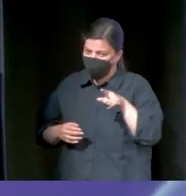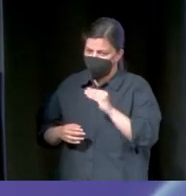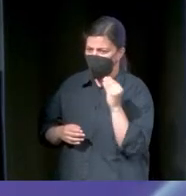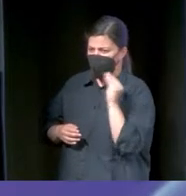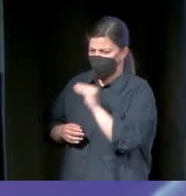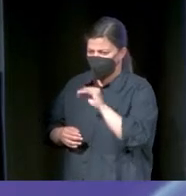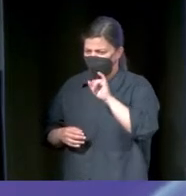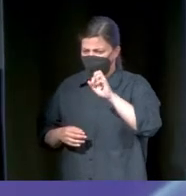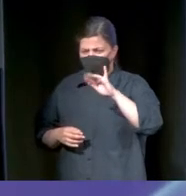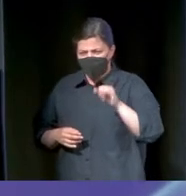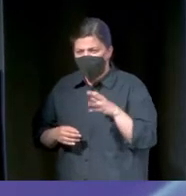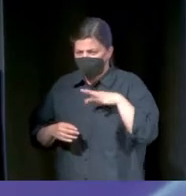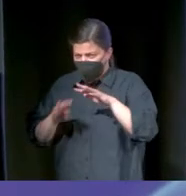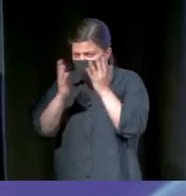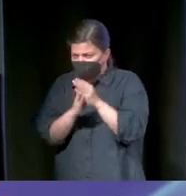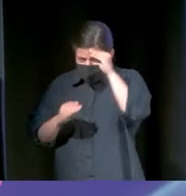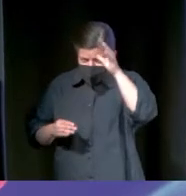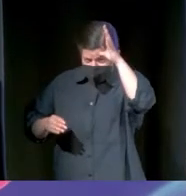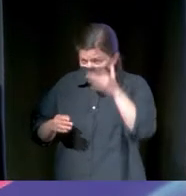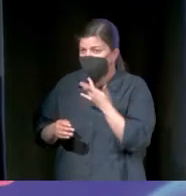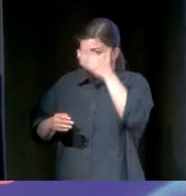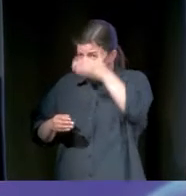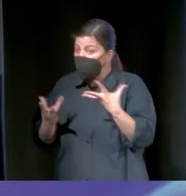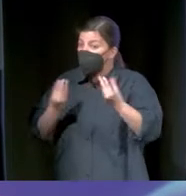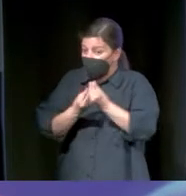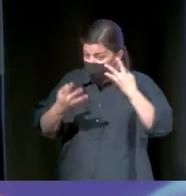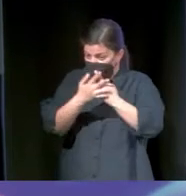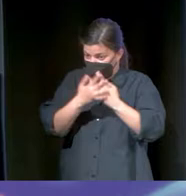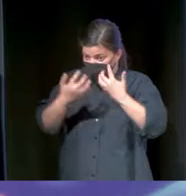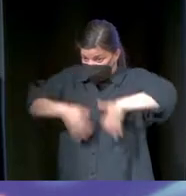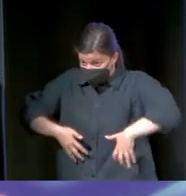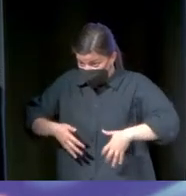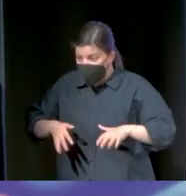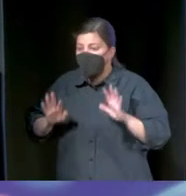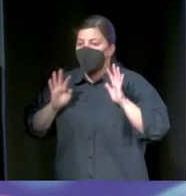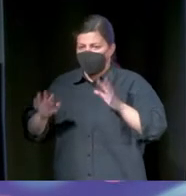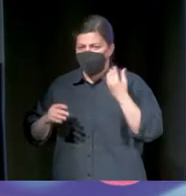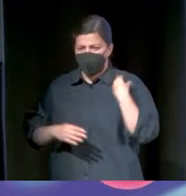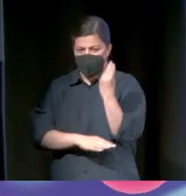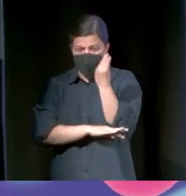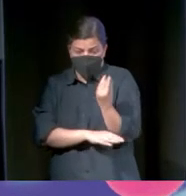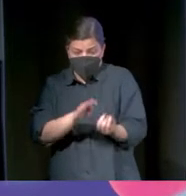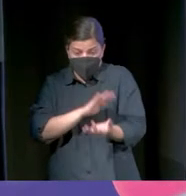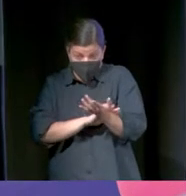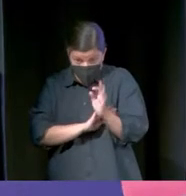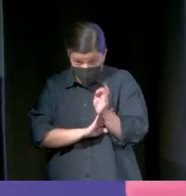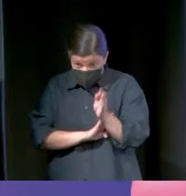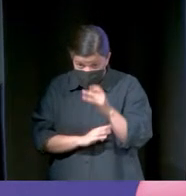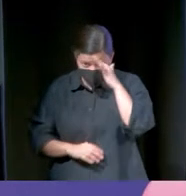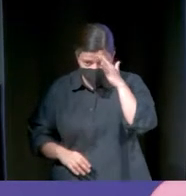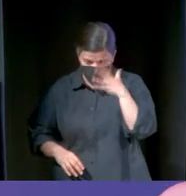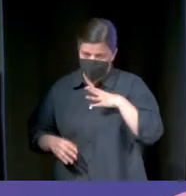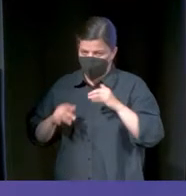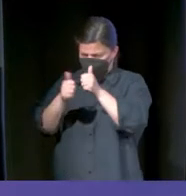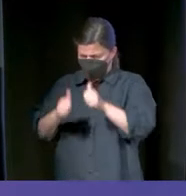preguntar ya y sabrán el metaverso un espejo con filtro aunque tú creando te tu propio avatar no te imaginas te puede ser un